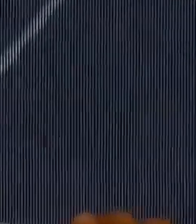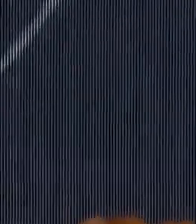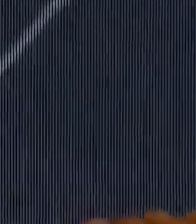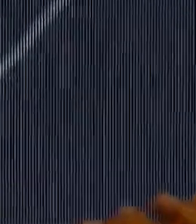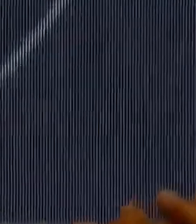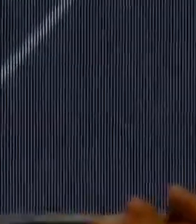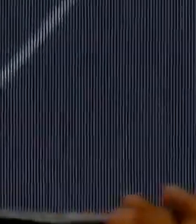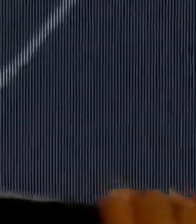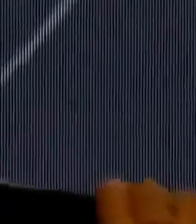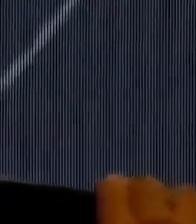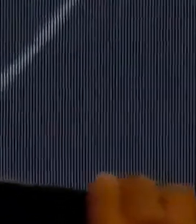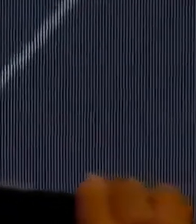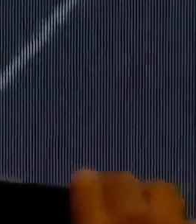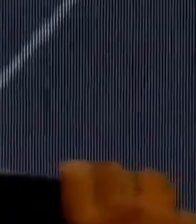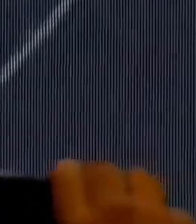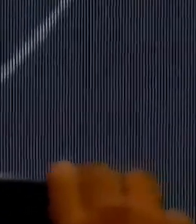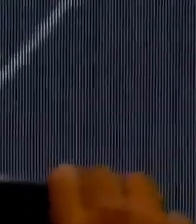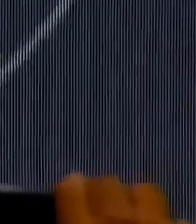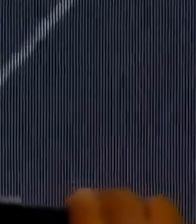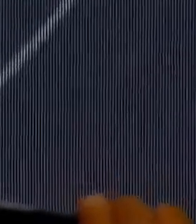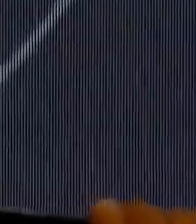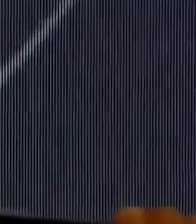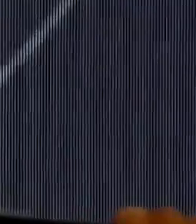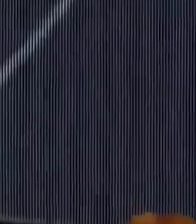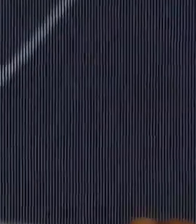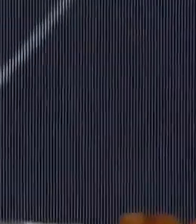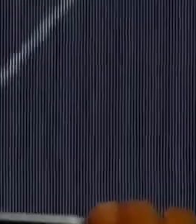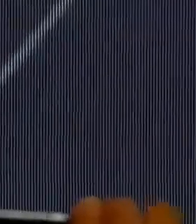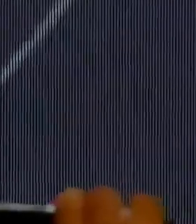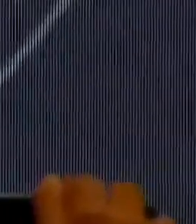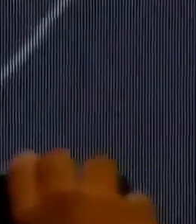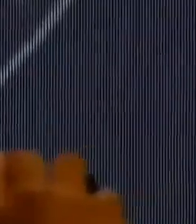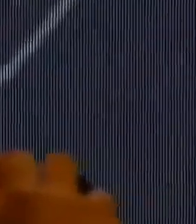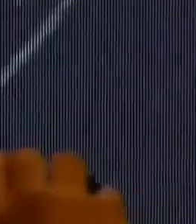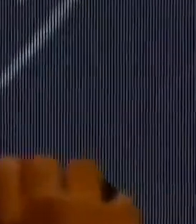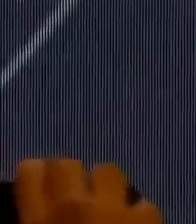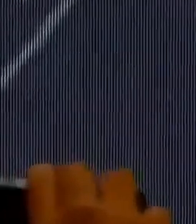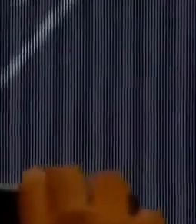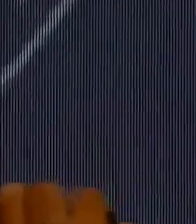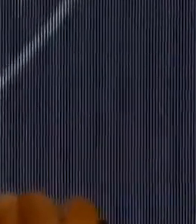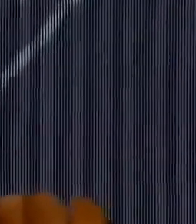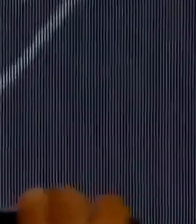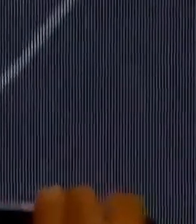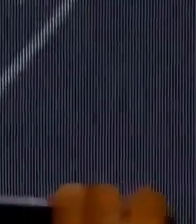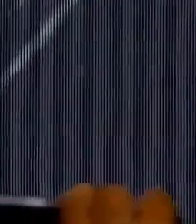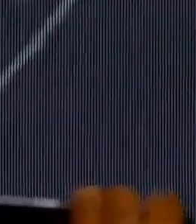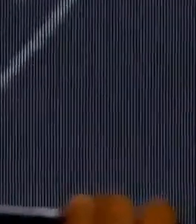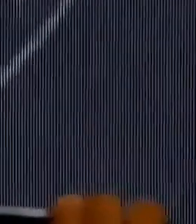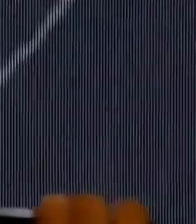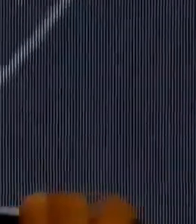creyendo Nunca quise dejar de soñar y hoy mis sueños se